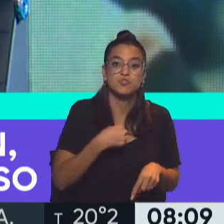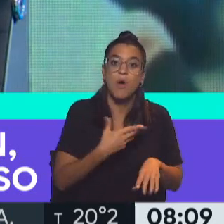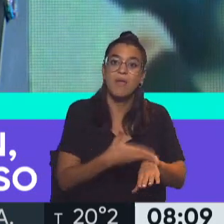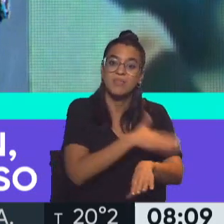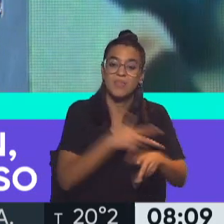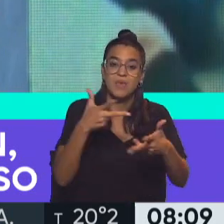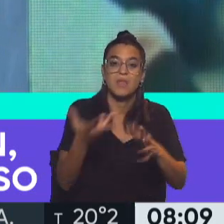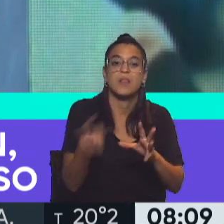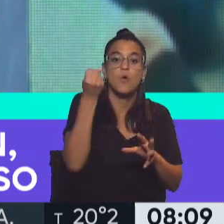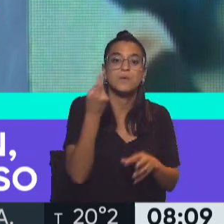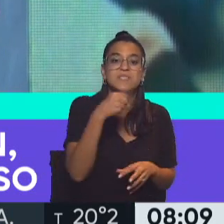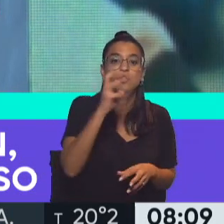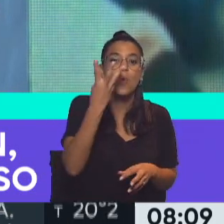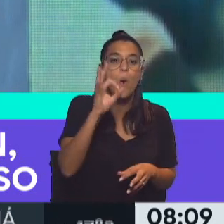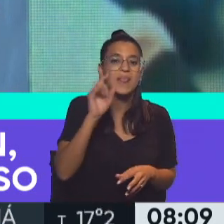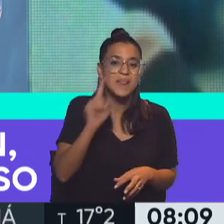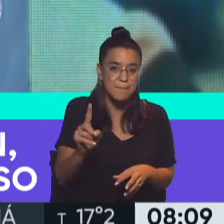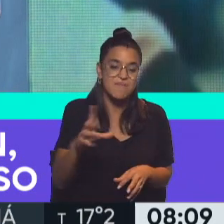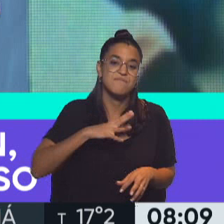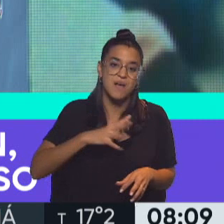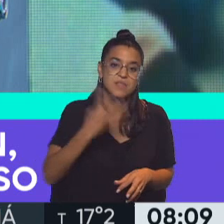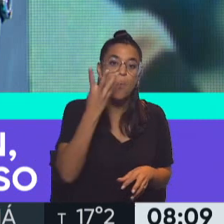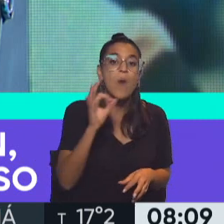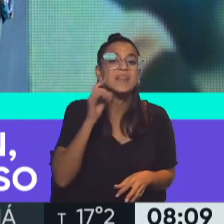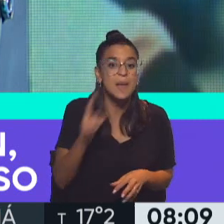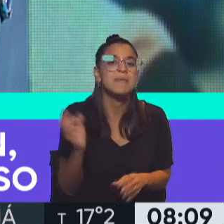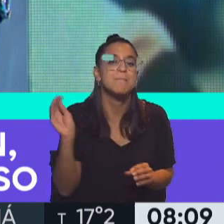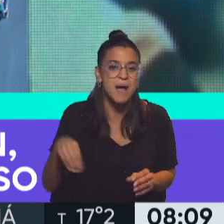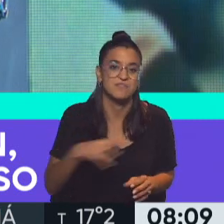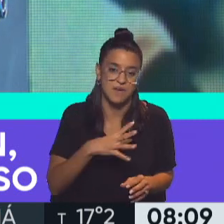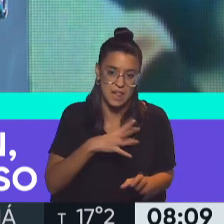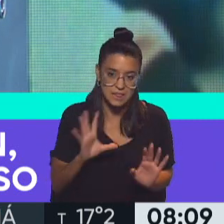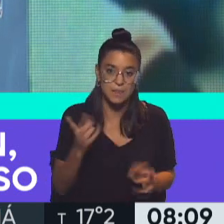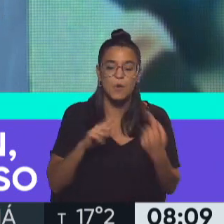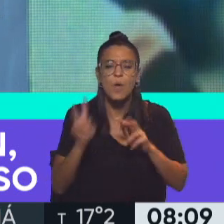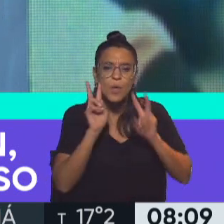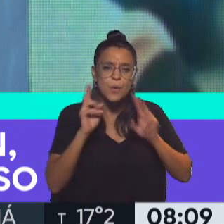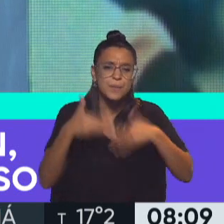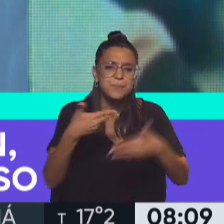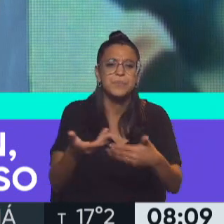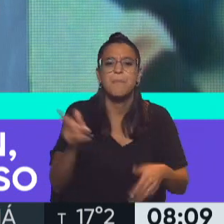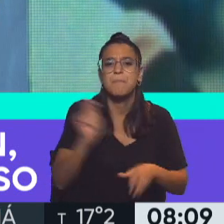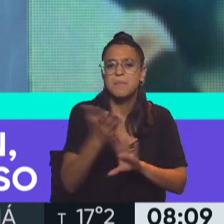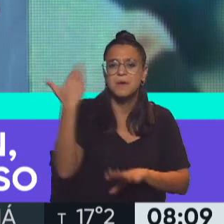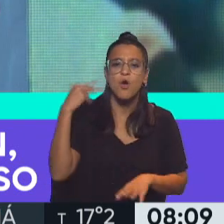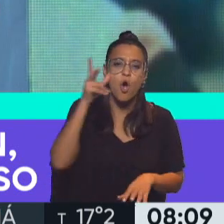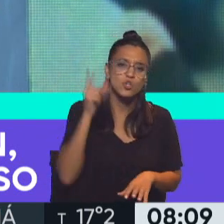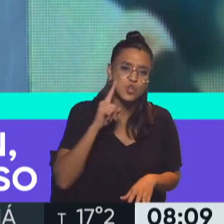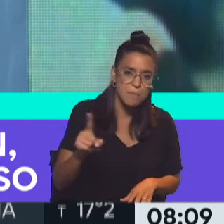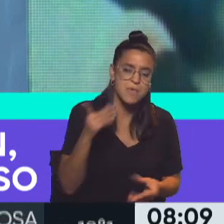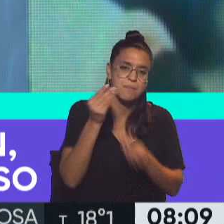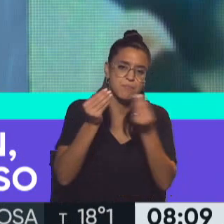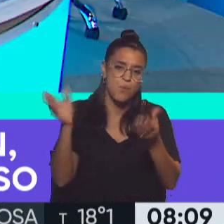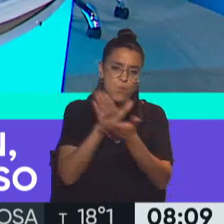se han recuperado 140.000, es decir, todavía restan 40.000. Bueno, Pero cuando uno proyecta, el mes pasado habían sido 8.000 los que se habían